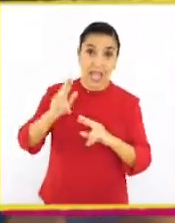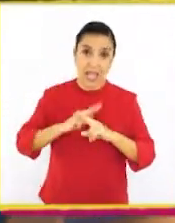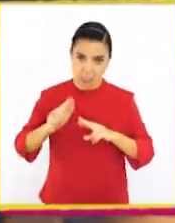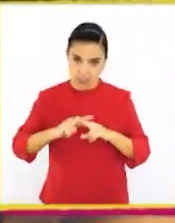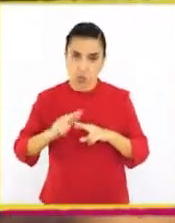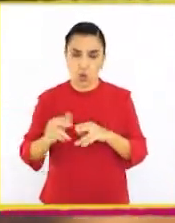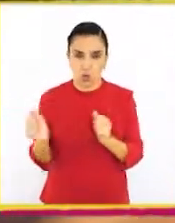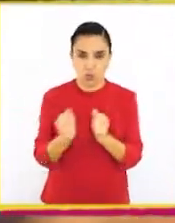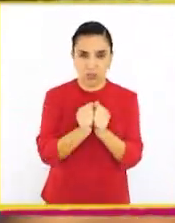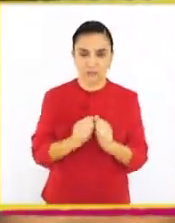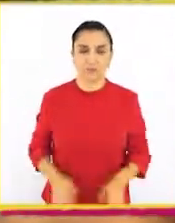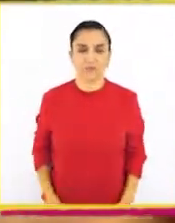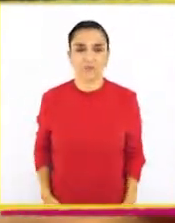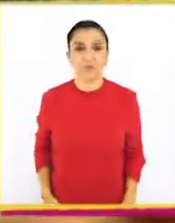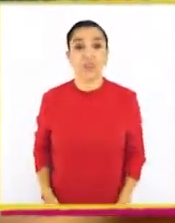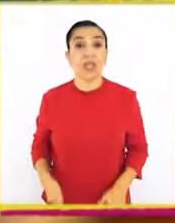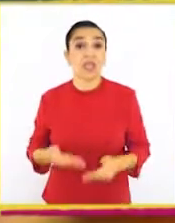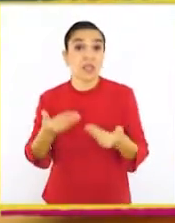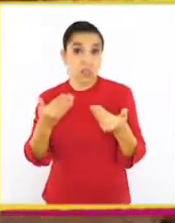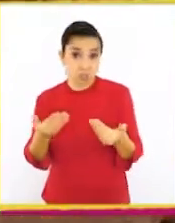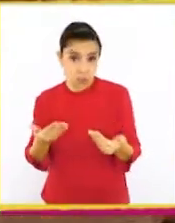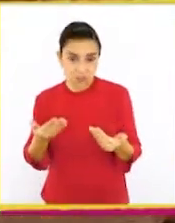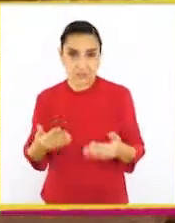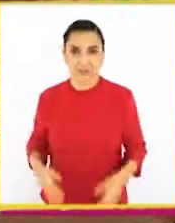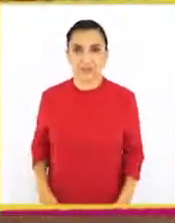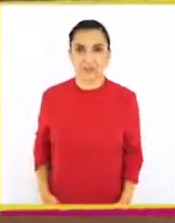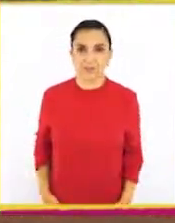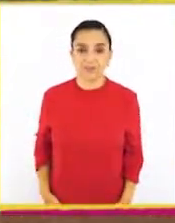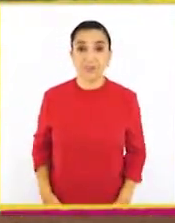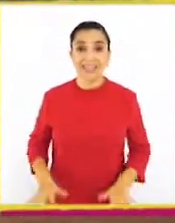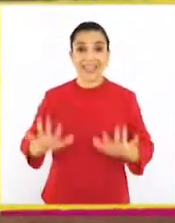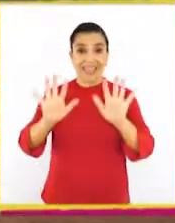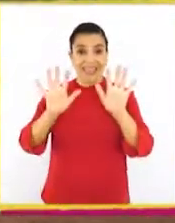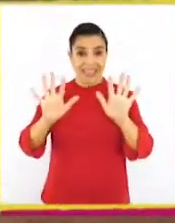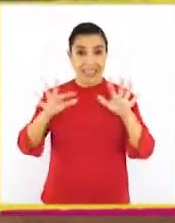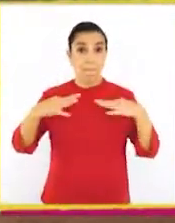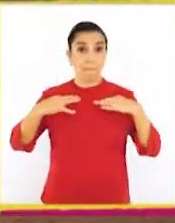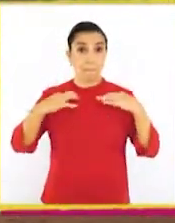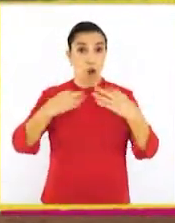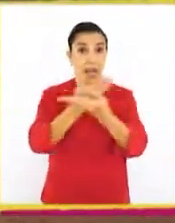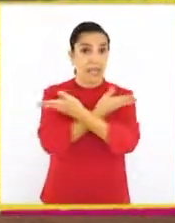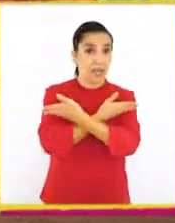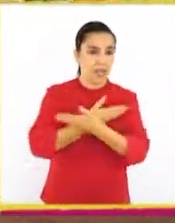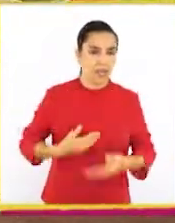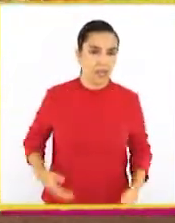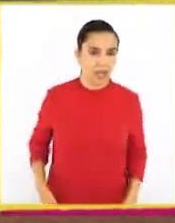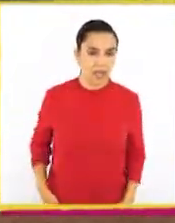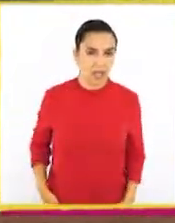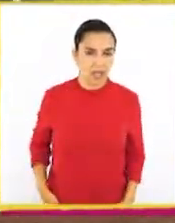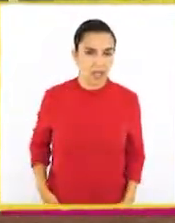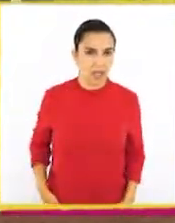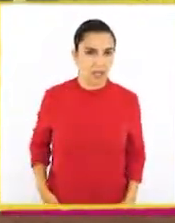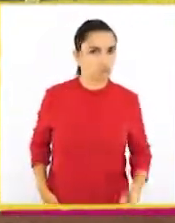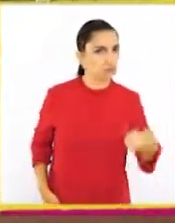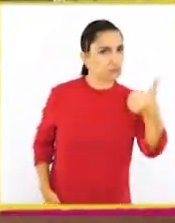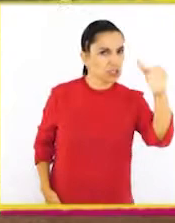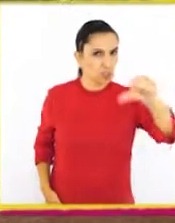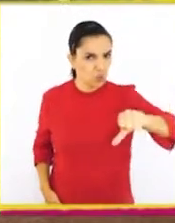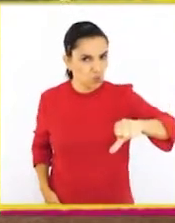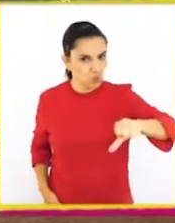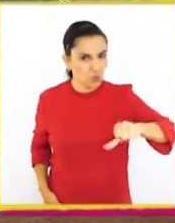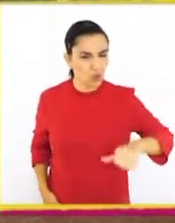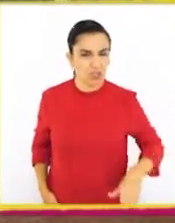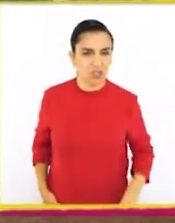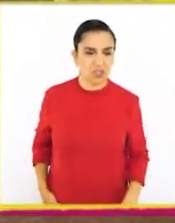Vamos haciéndolo juntos. Entonces, ¿les parece que pongamos 10 poleras? Muéstrenme con sus pulgares